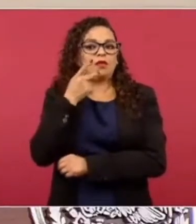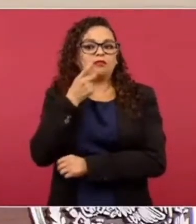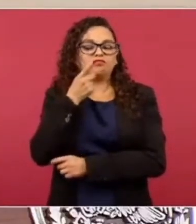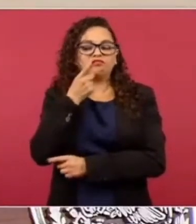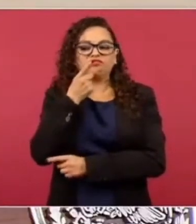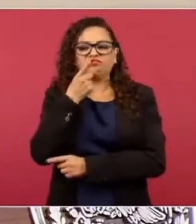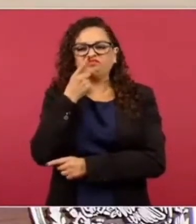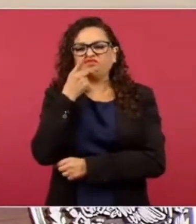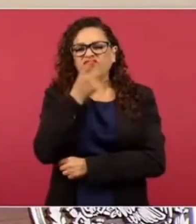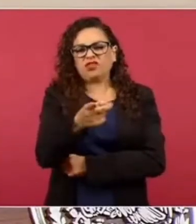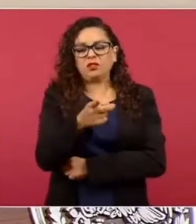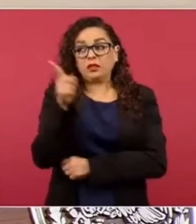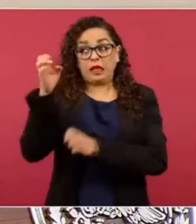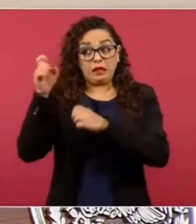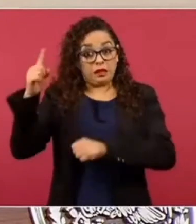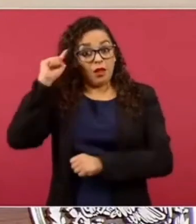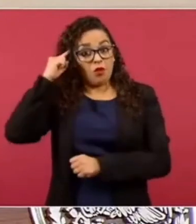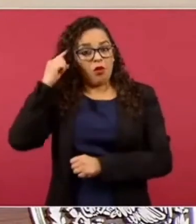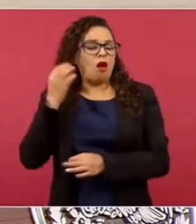molesto,